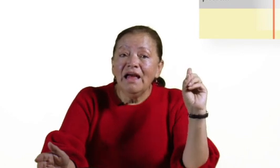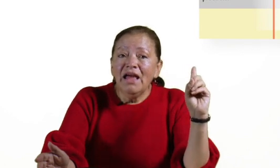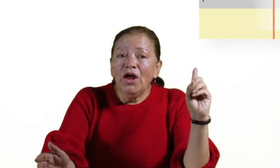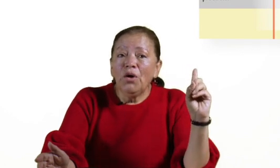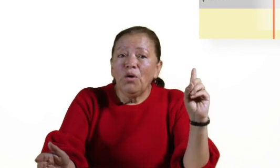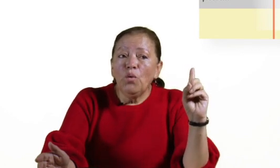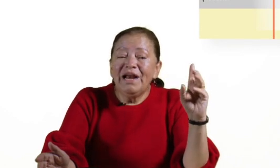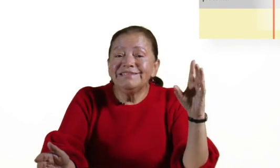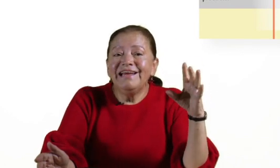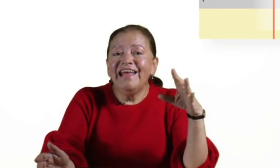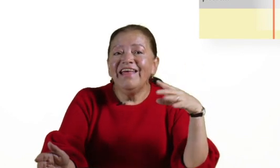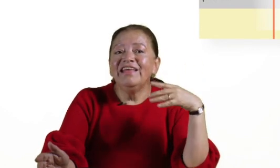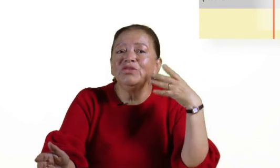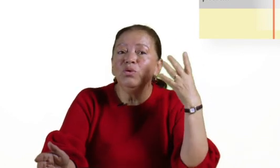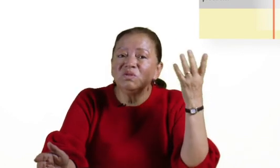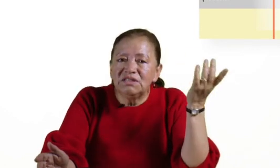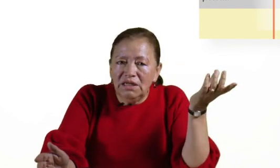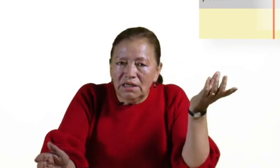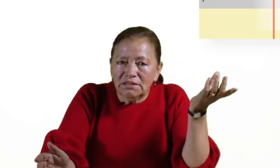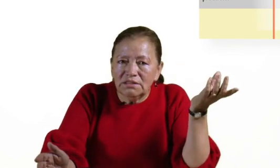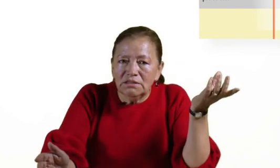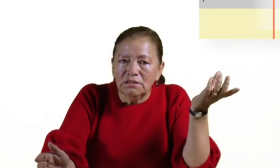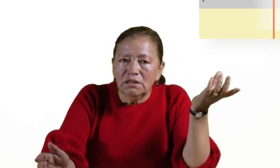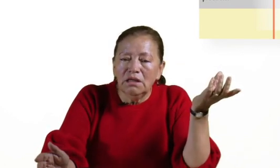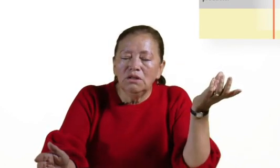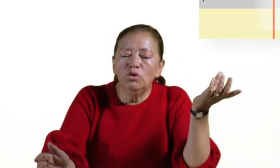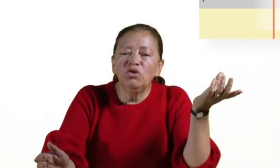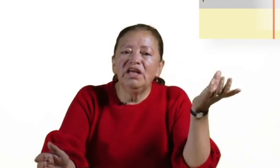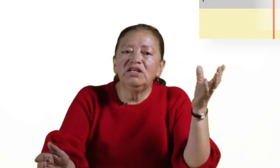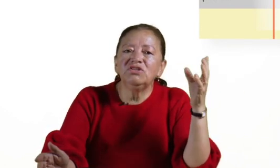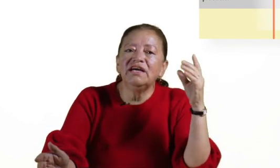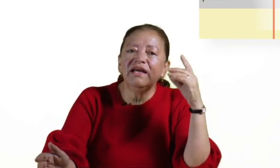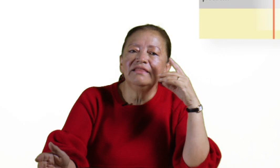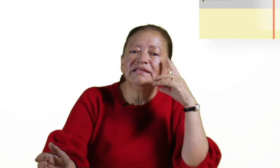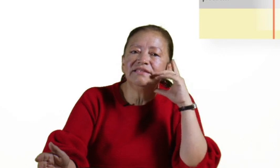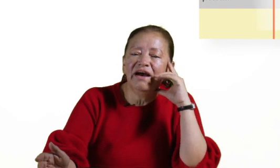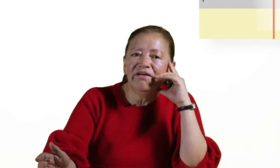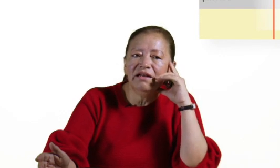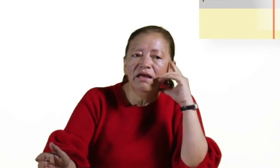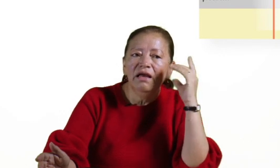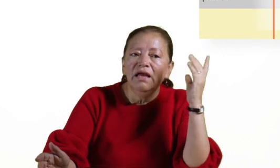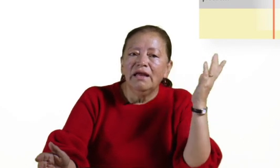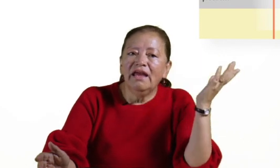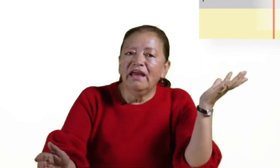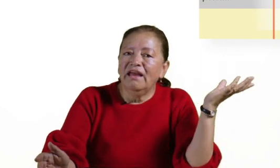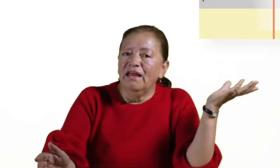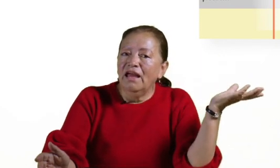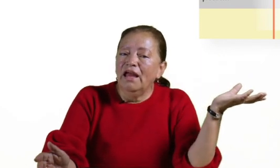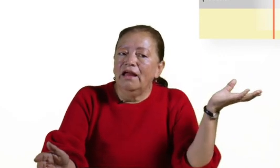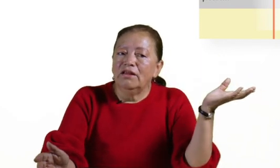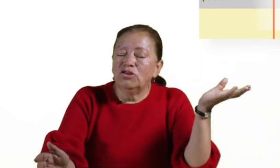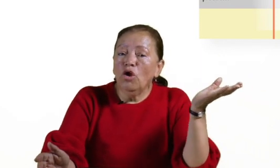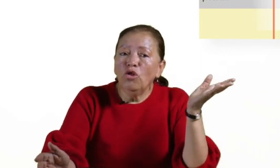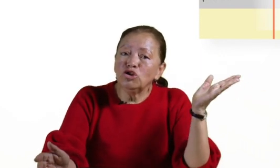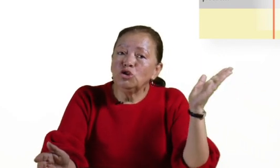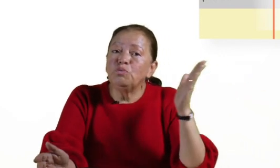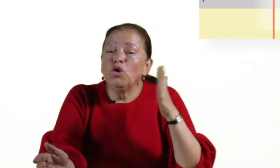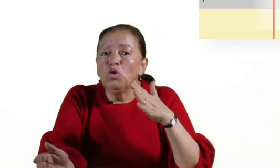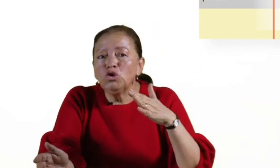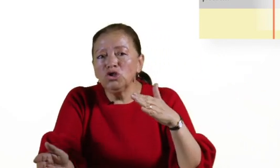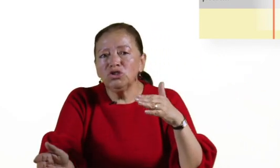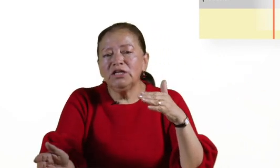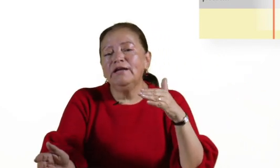liderar una serie de industrias donde ellos garantizaban que todos